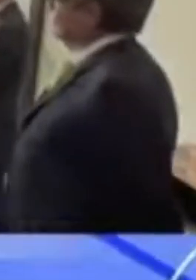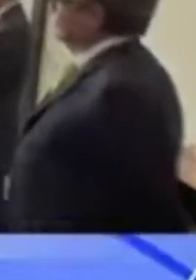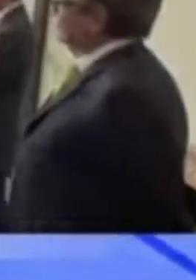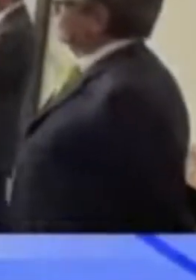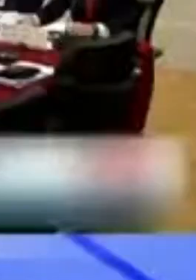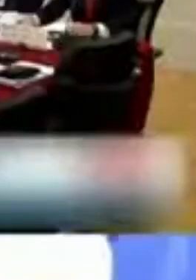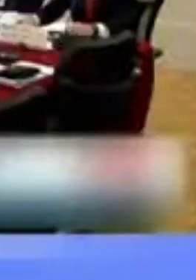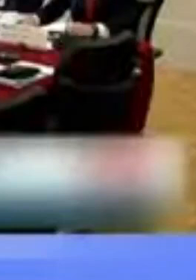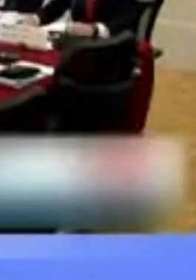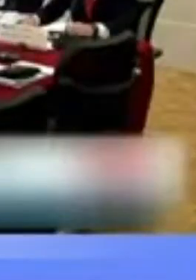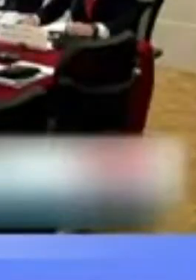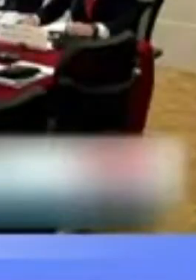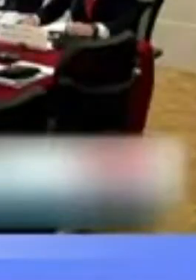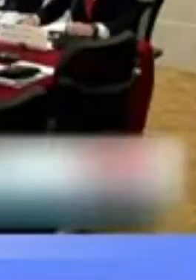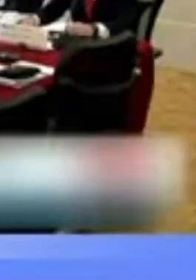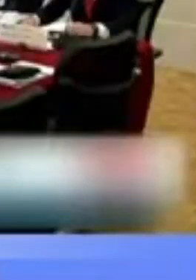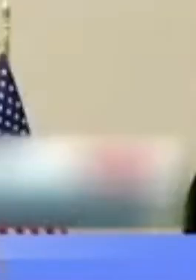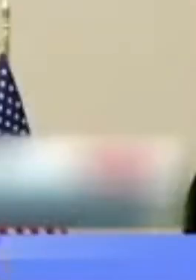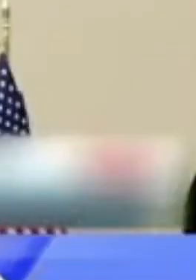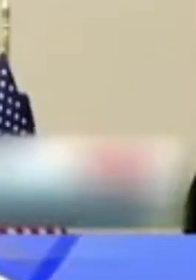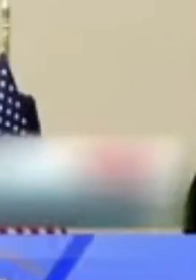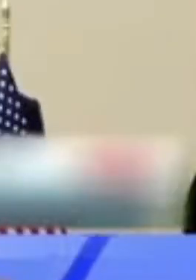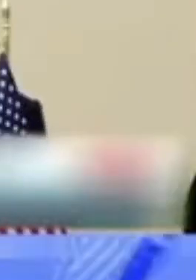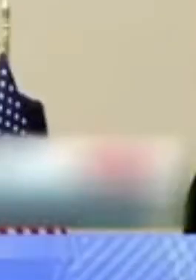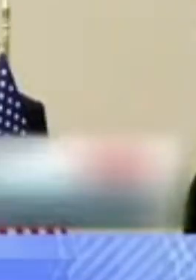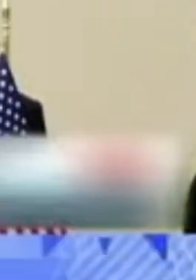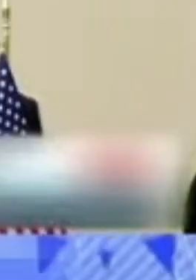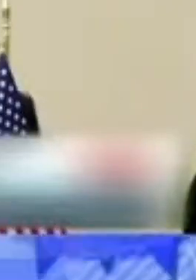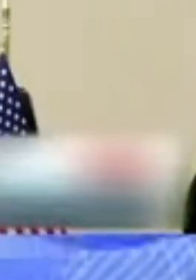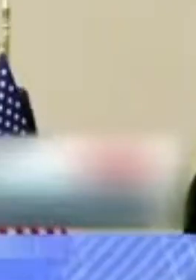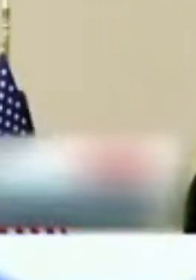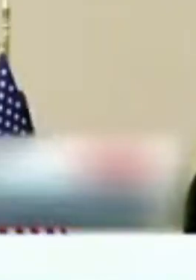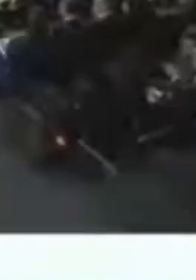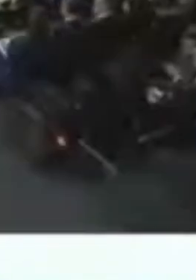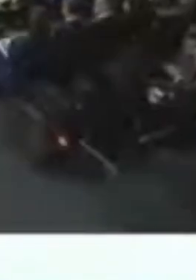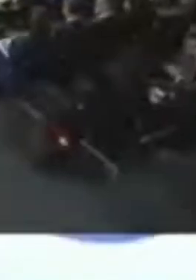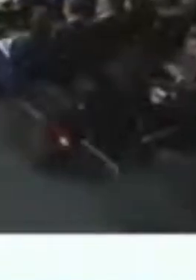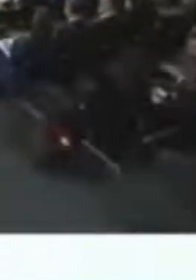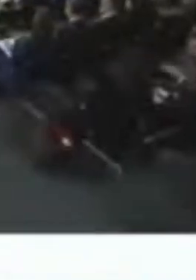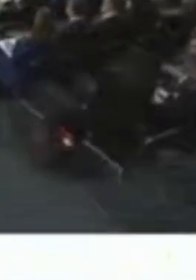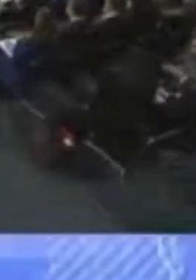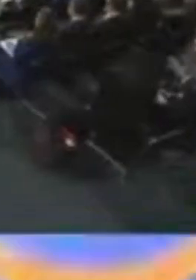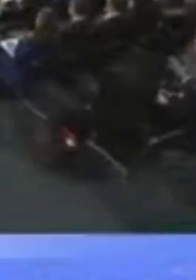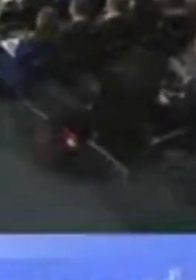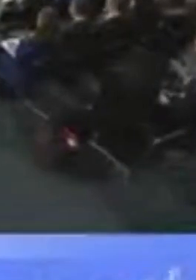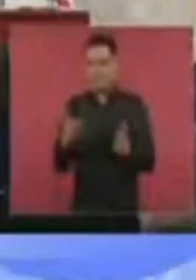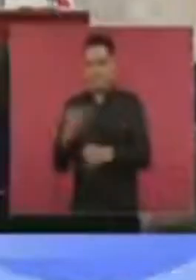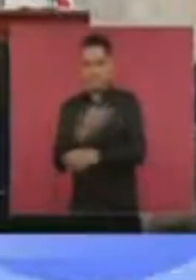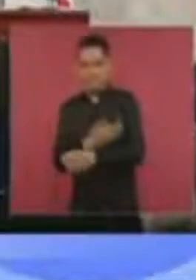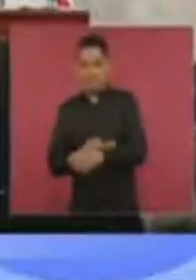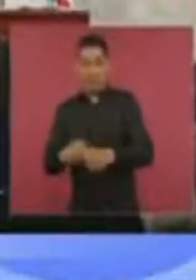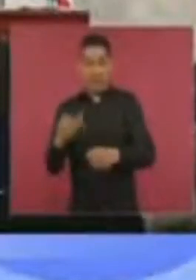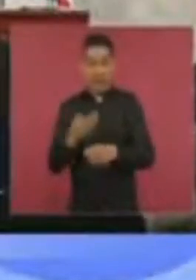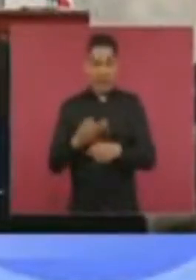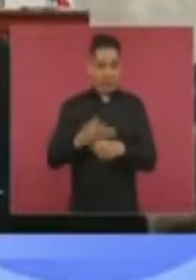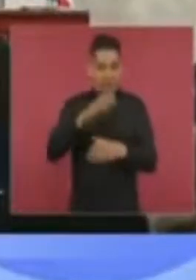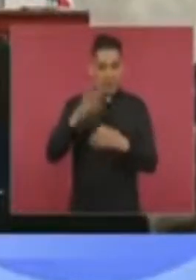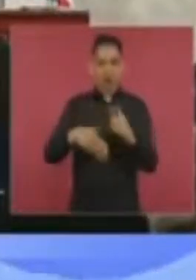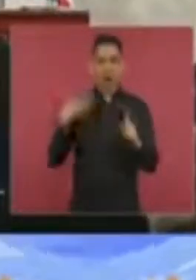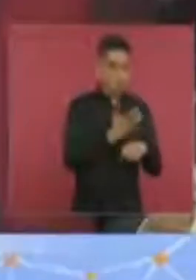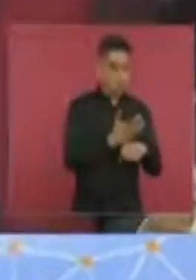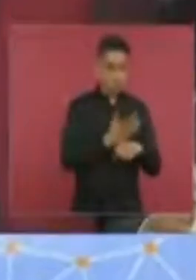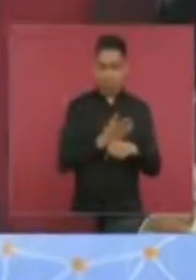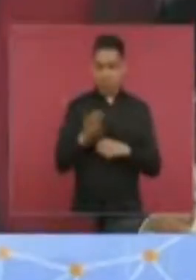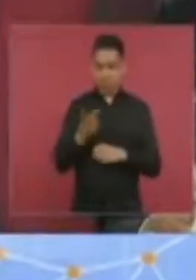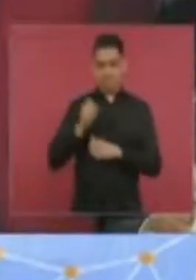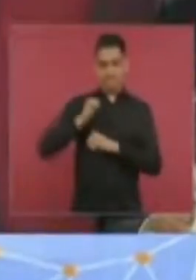Por ello ya lo veíamos en esta historia, en esta nota, cómo se estaría convocando a 11 naciones a que participen con ideas para poder proponer una hoja de ruta